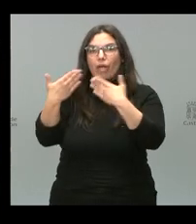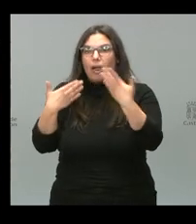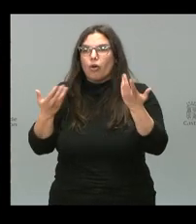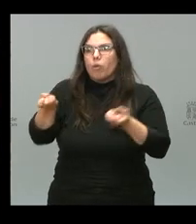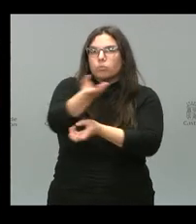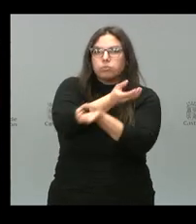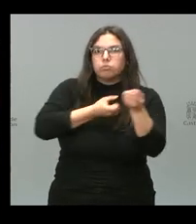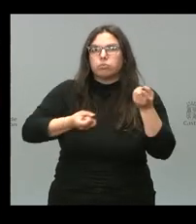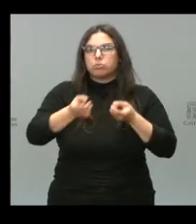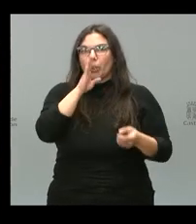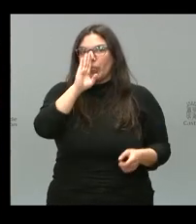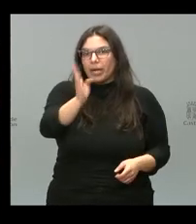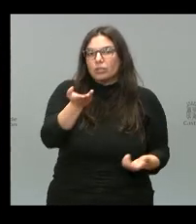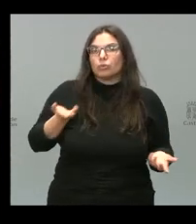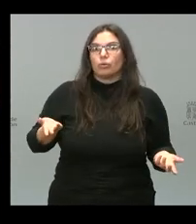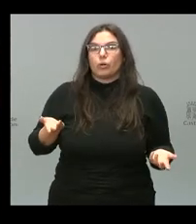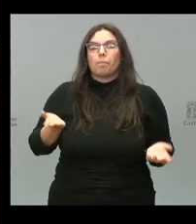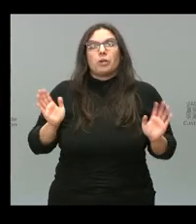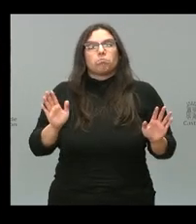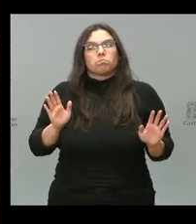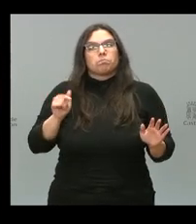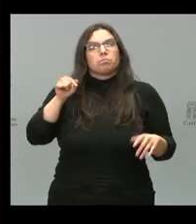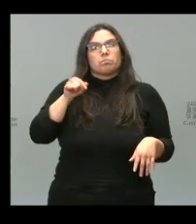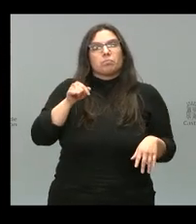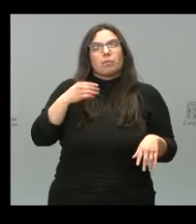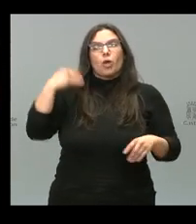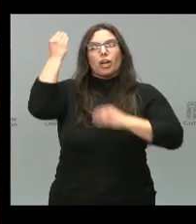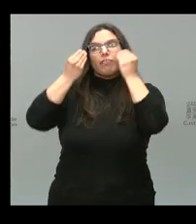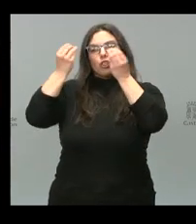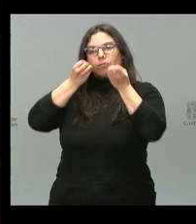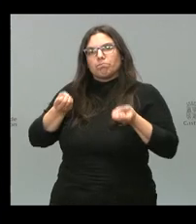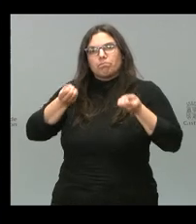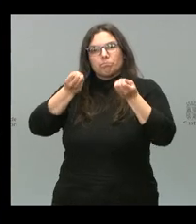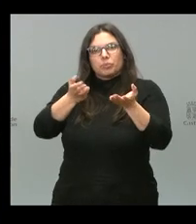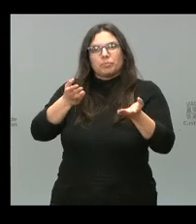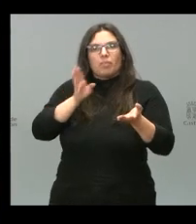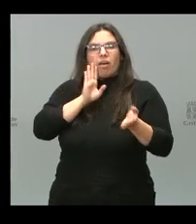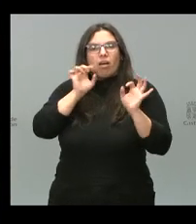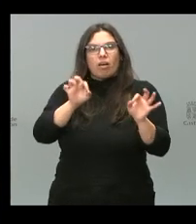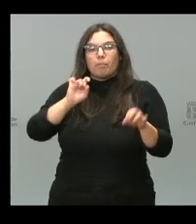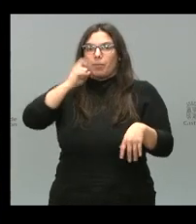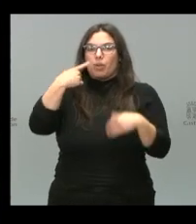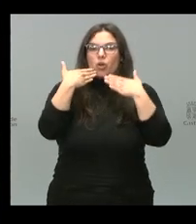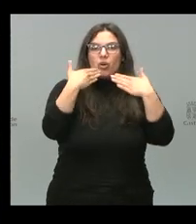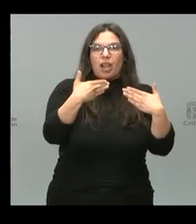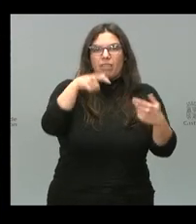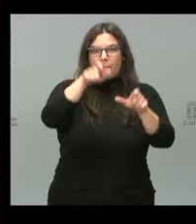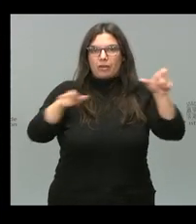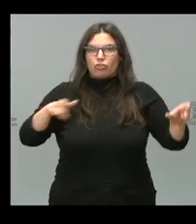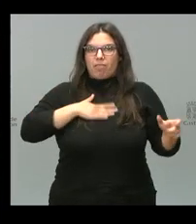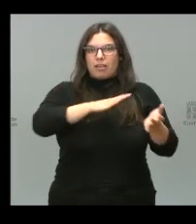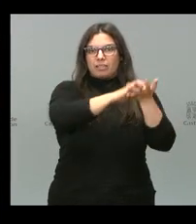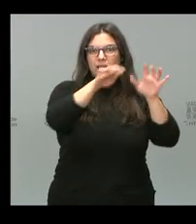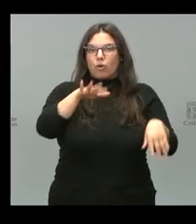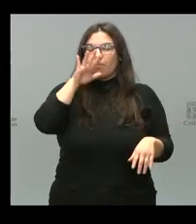más directo pero estas eran mis reflexiones desde el agradecimiento al pueblo de Castilla y León